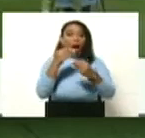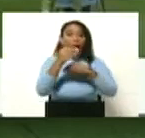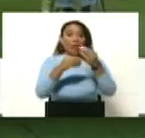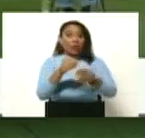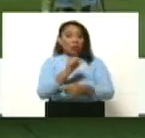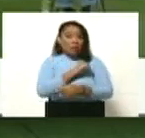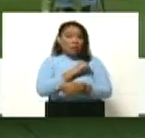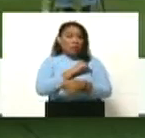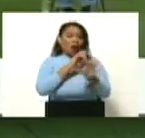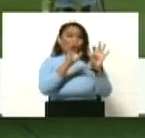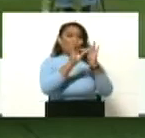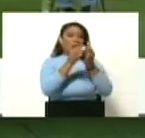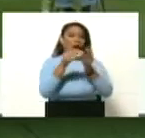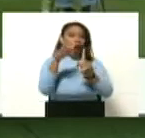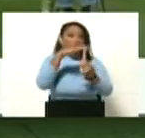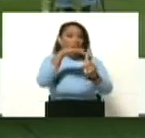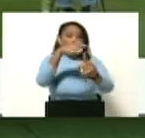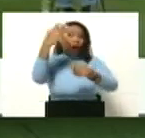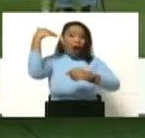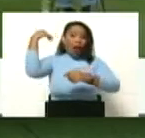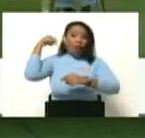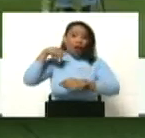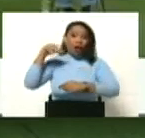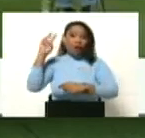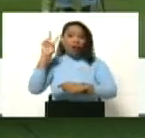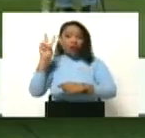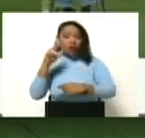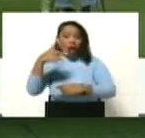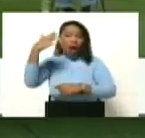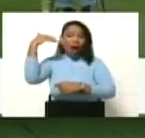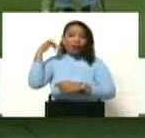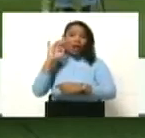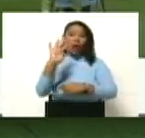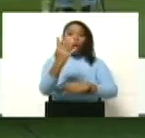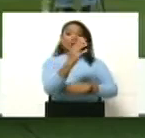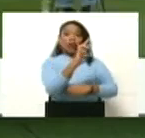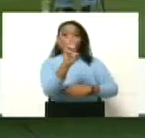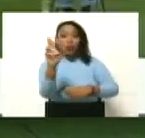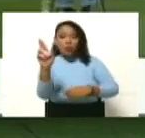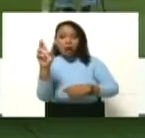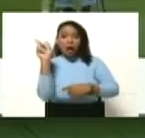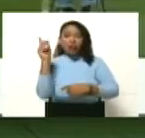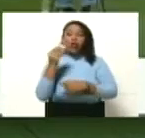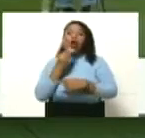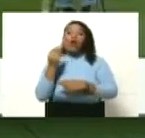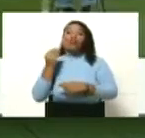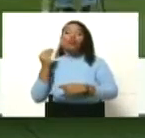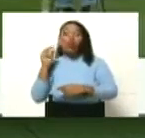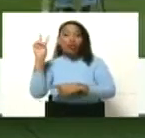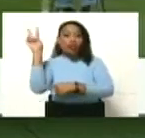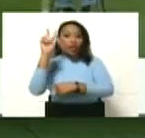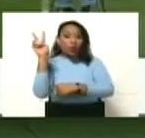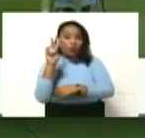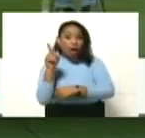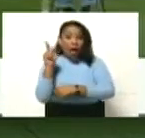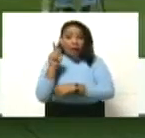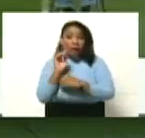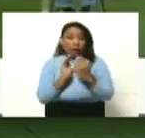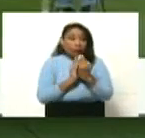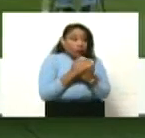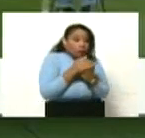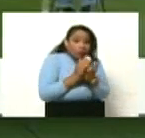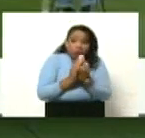la familia. Eso le hicieron a nuestra juventud. A la juventud venezolana tenía que esconderse